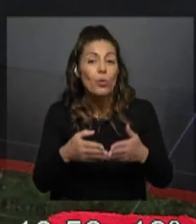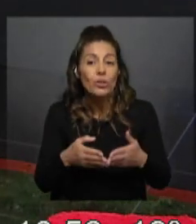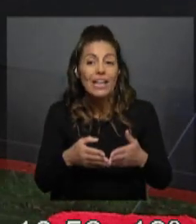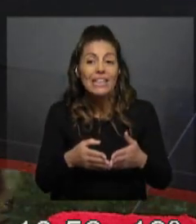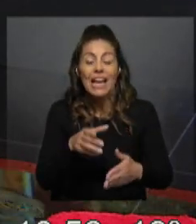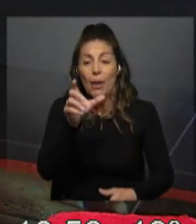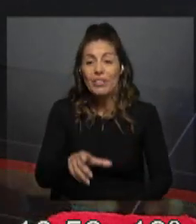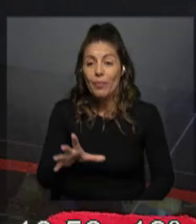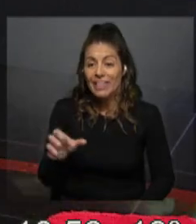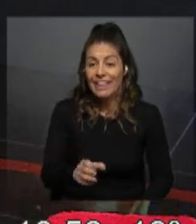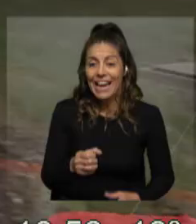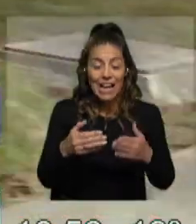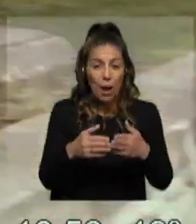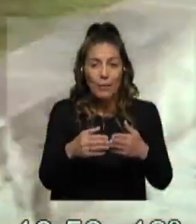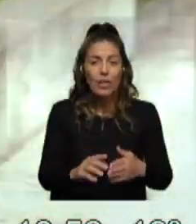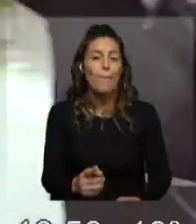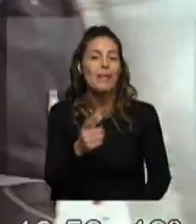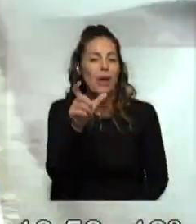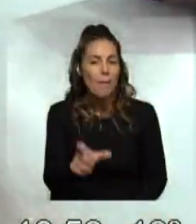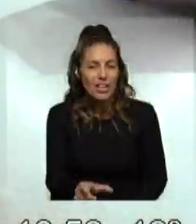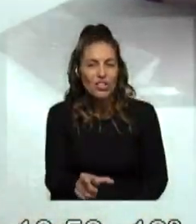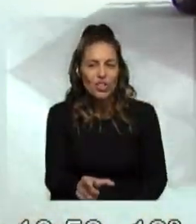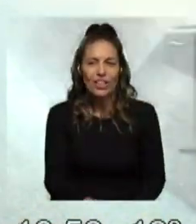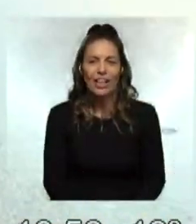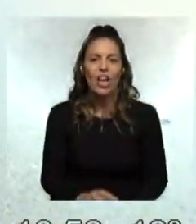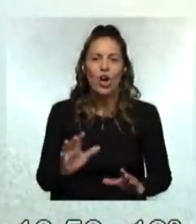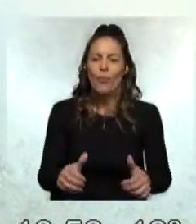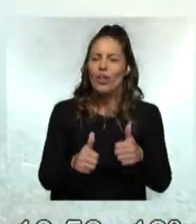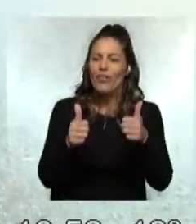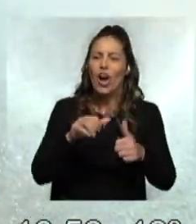traer las preguntas y acá encontramos el primer ciudadano de a pie. ¿Cómo le va?